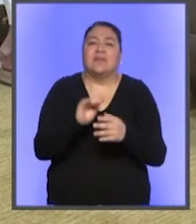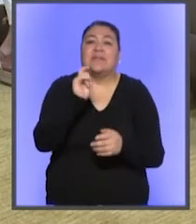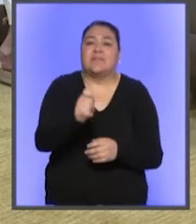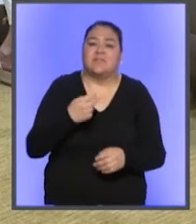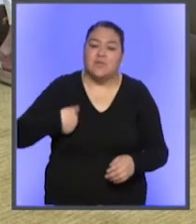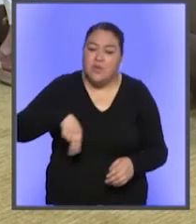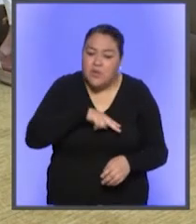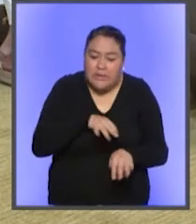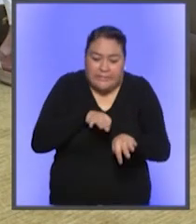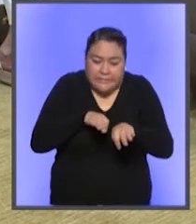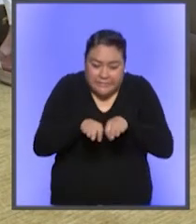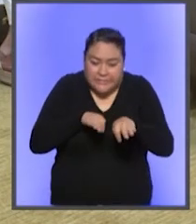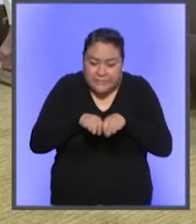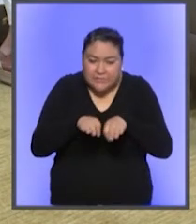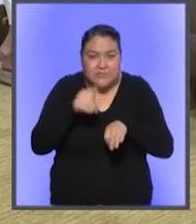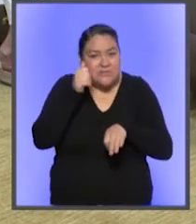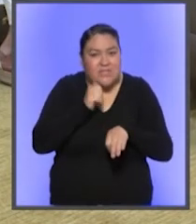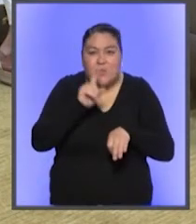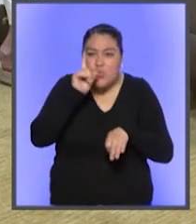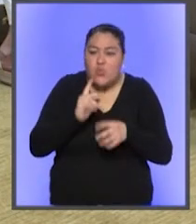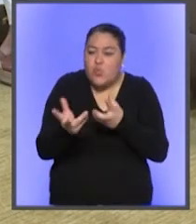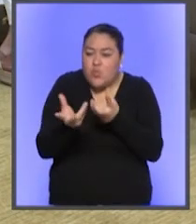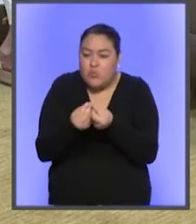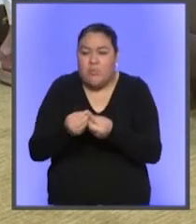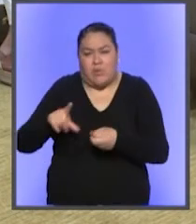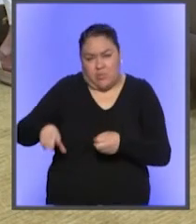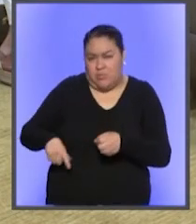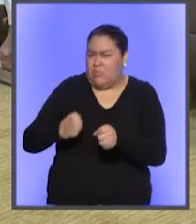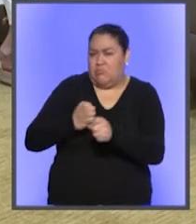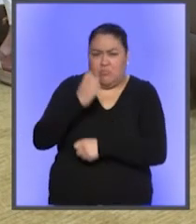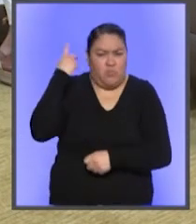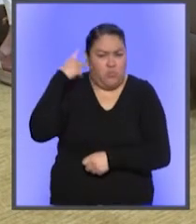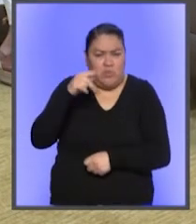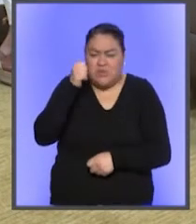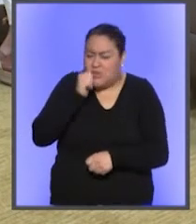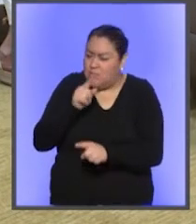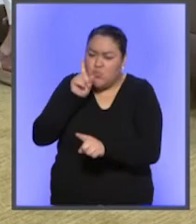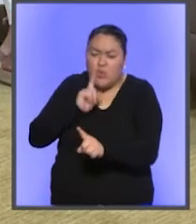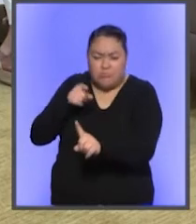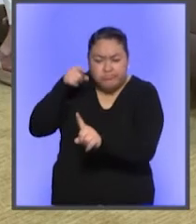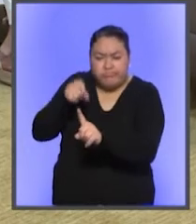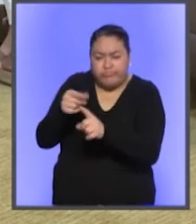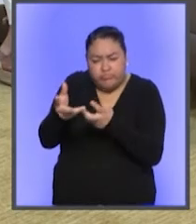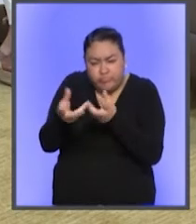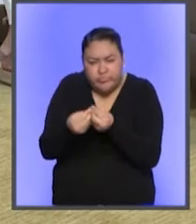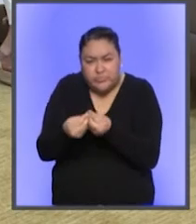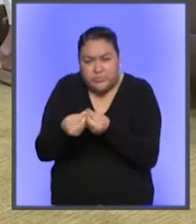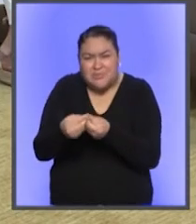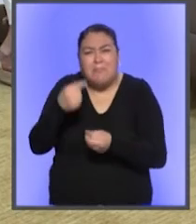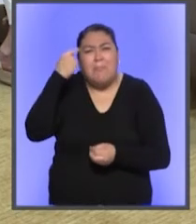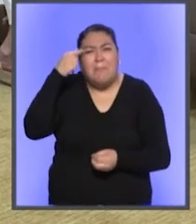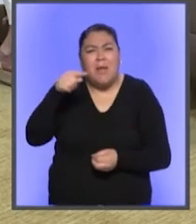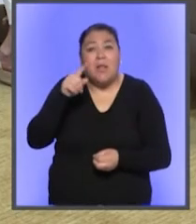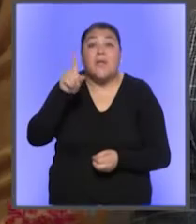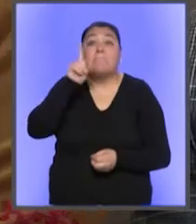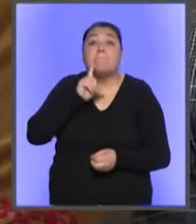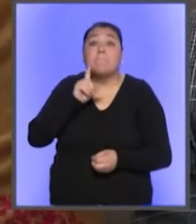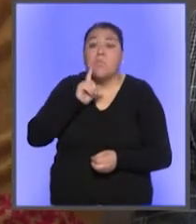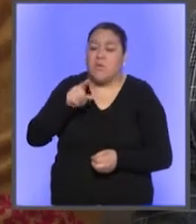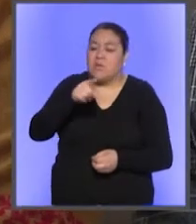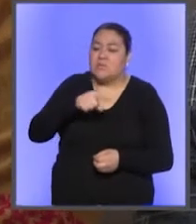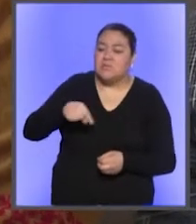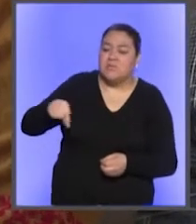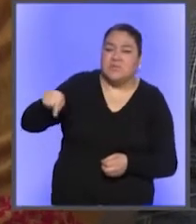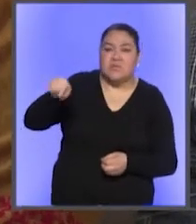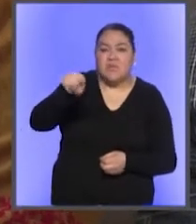nosotros trabajamos muy fuertemente con las mujeres desde el gobierno del Estado de Puebla pero para un fin donde